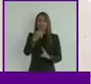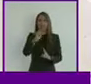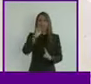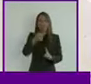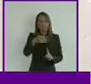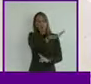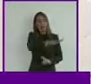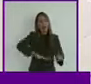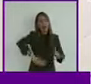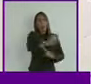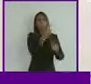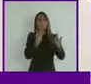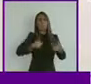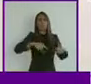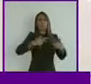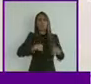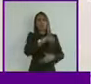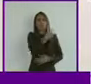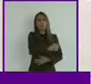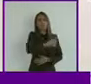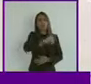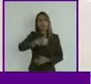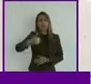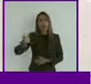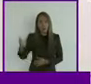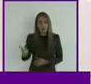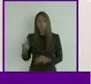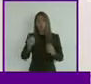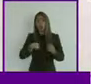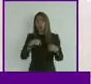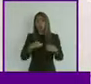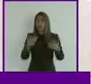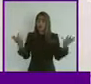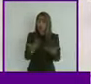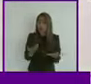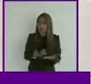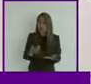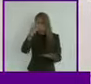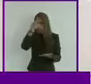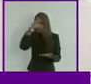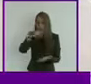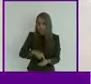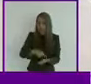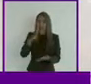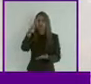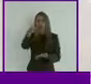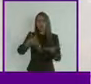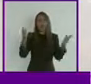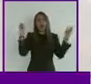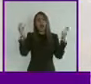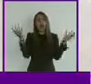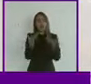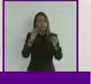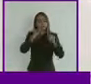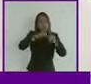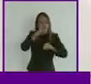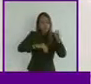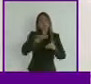personas. Recordemos que todo lo que creamos, que todo lo que creemos e implementaremos como seres humanos debe ser para nuestro